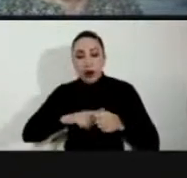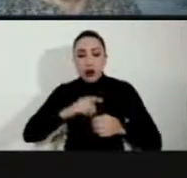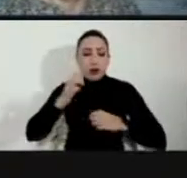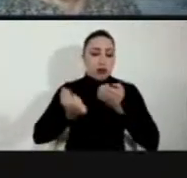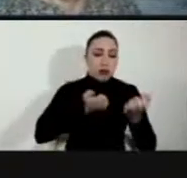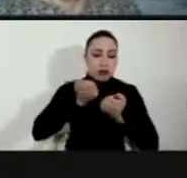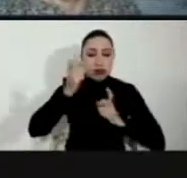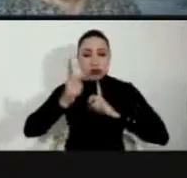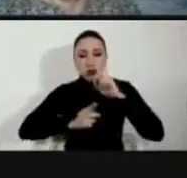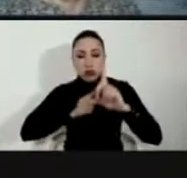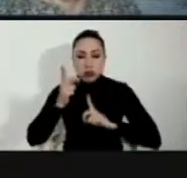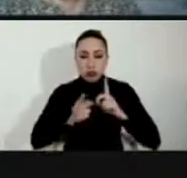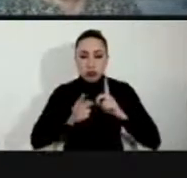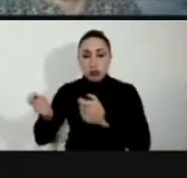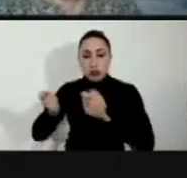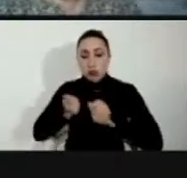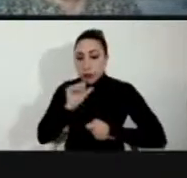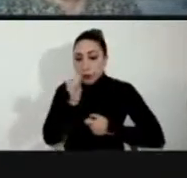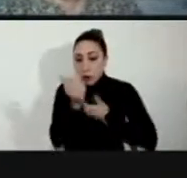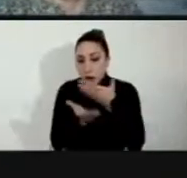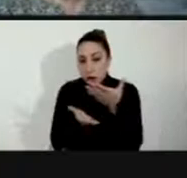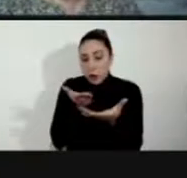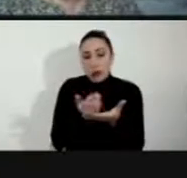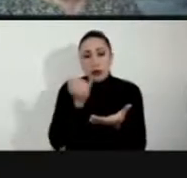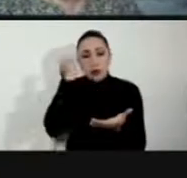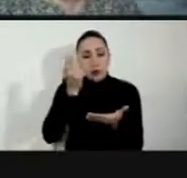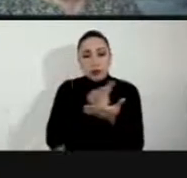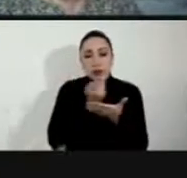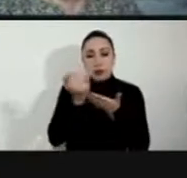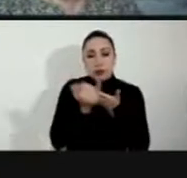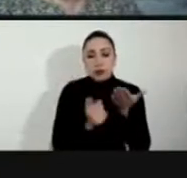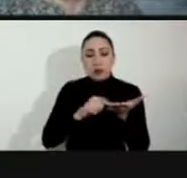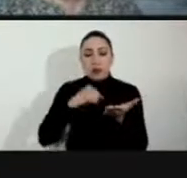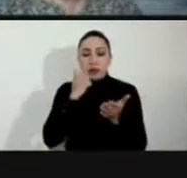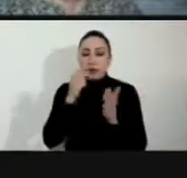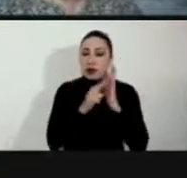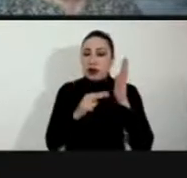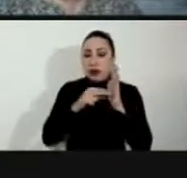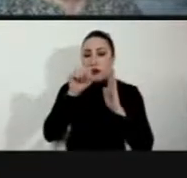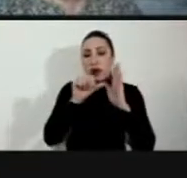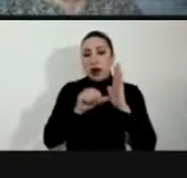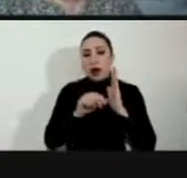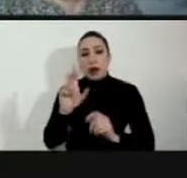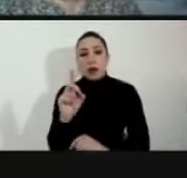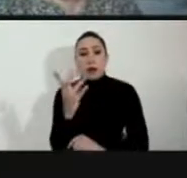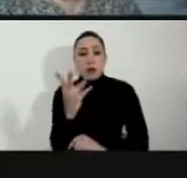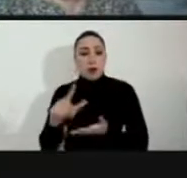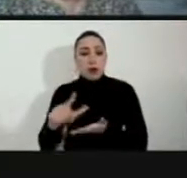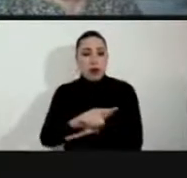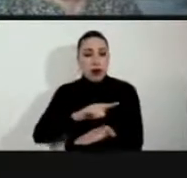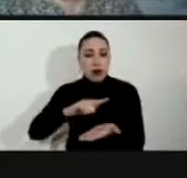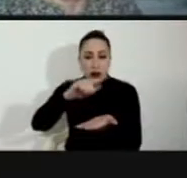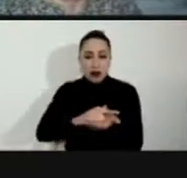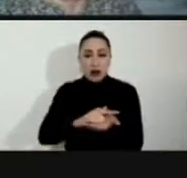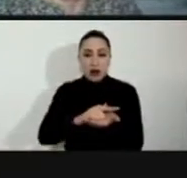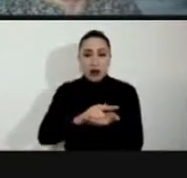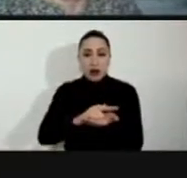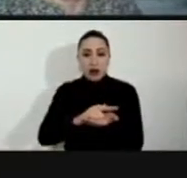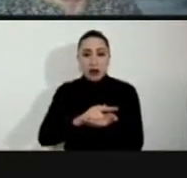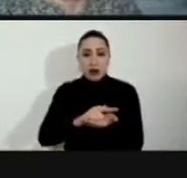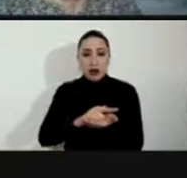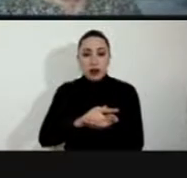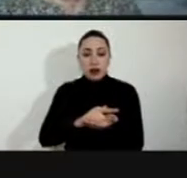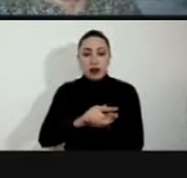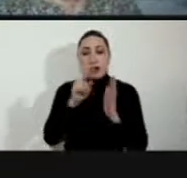una iniciativa con proyecto de decreto por el que se reforman los artículos 34 de la ley, con reformas al artículo 34 de la